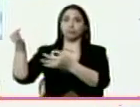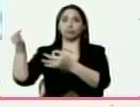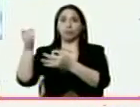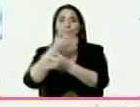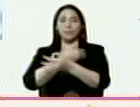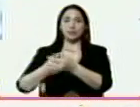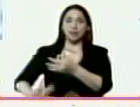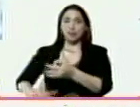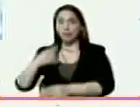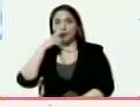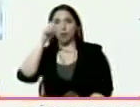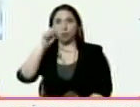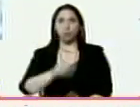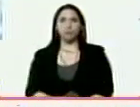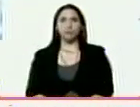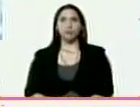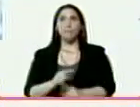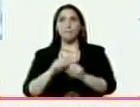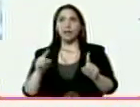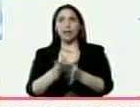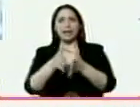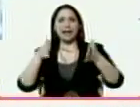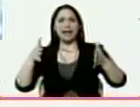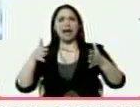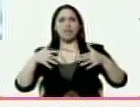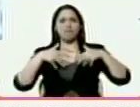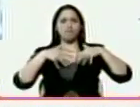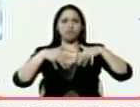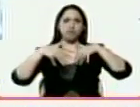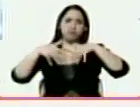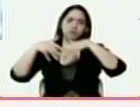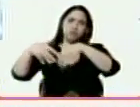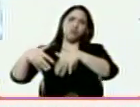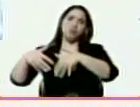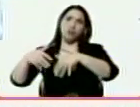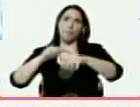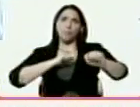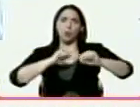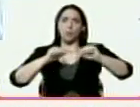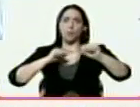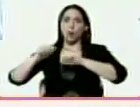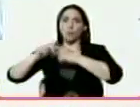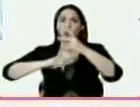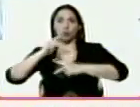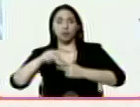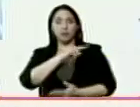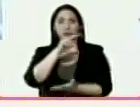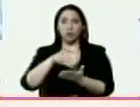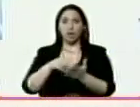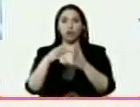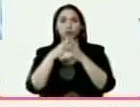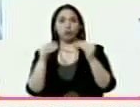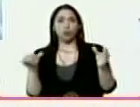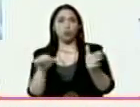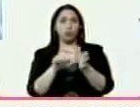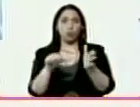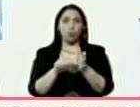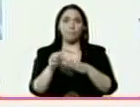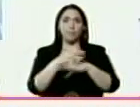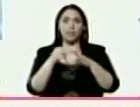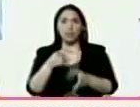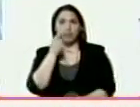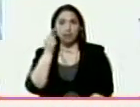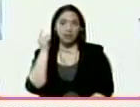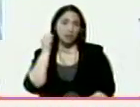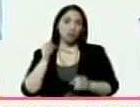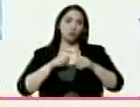presidente Nicolás Maduro para una gran movilización productiva nacional, donde todos los ministros, todas las ministras se